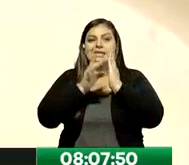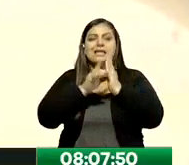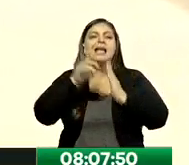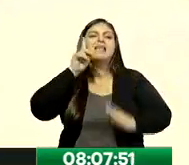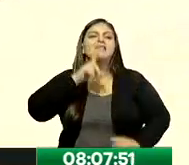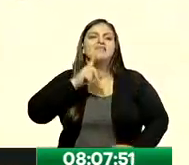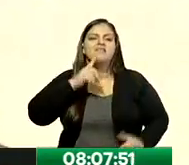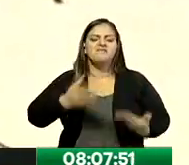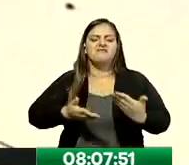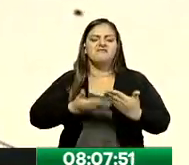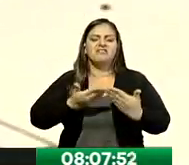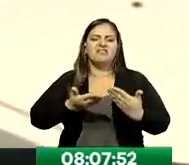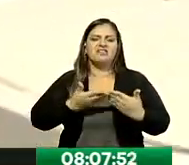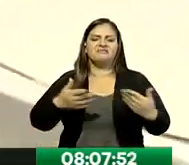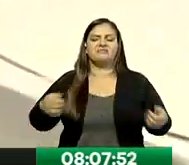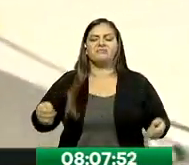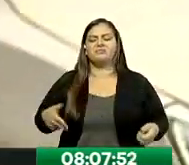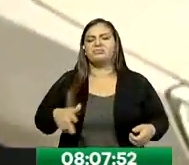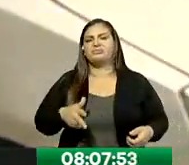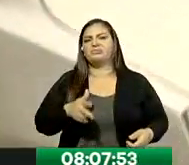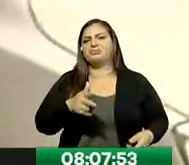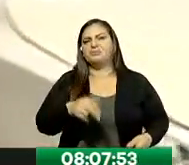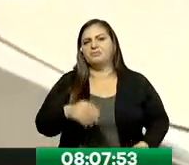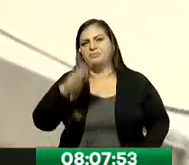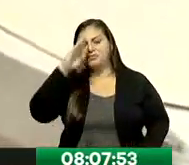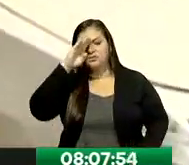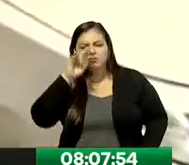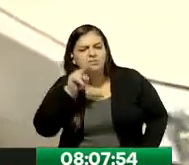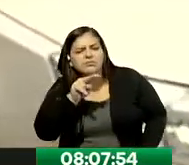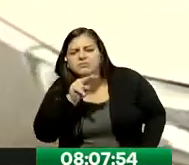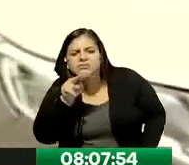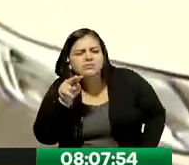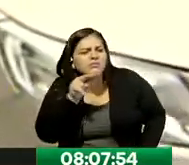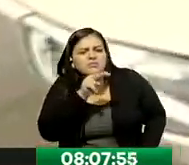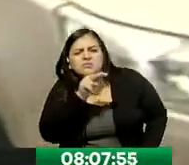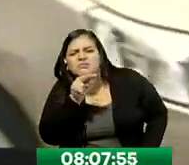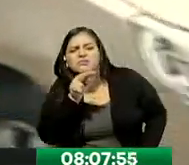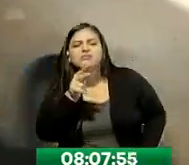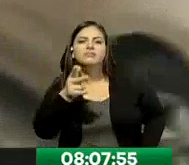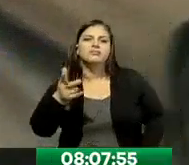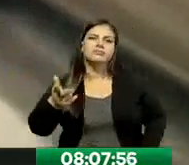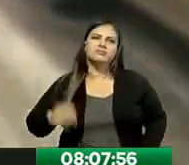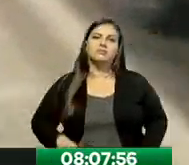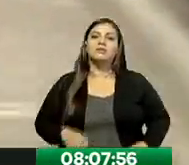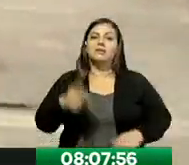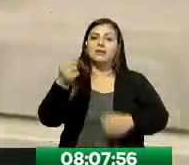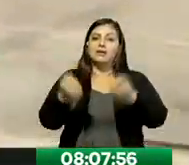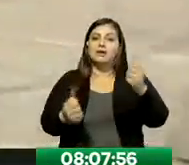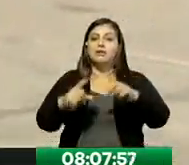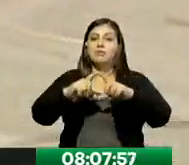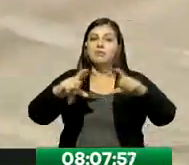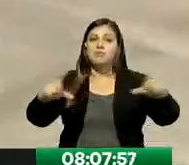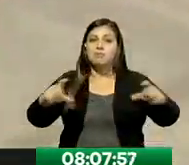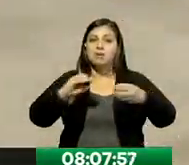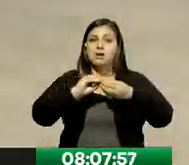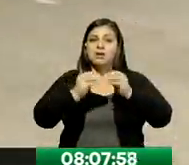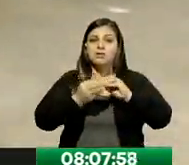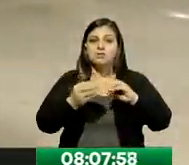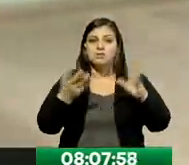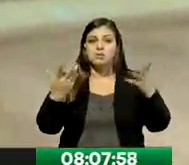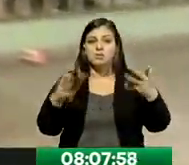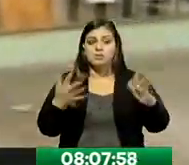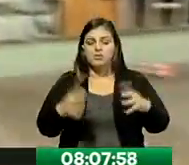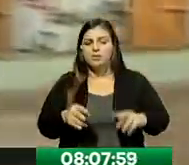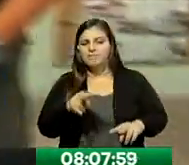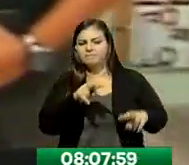de los vehículos, y peor aún cuando ellos no tienen ni siquiera placas de identificación. Ok, perfecto. Entonces, en la mañana de hoy se está desarrollando